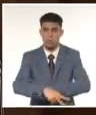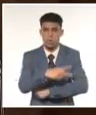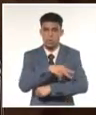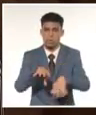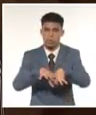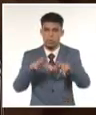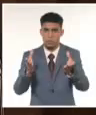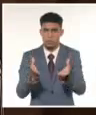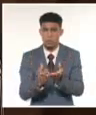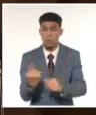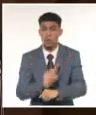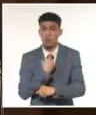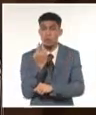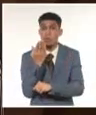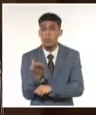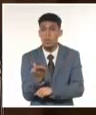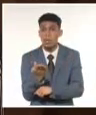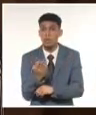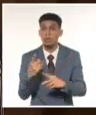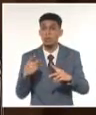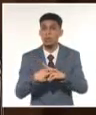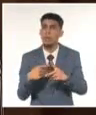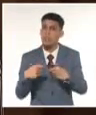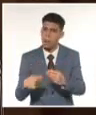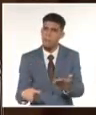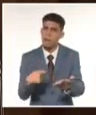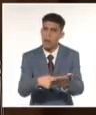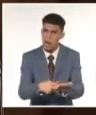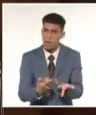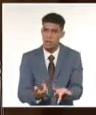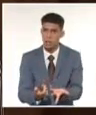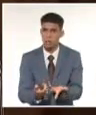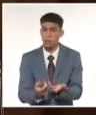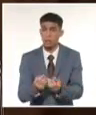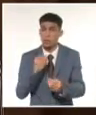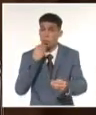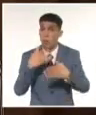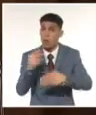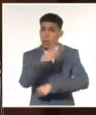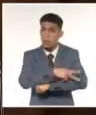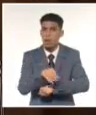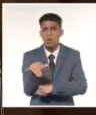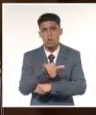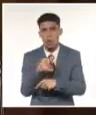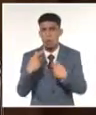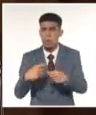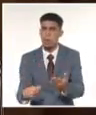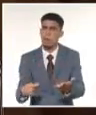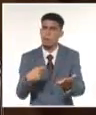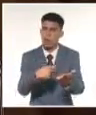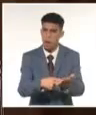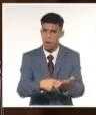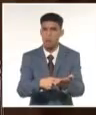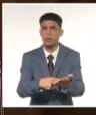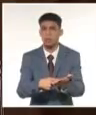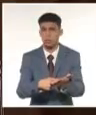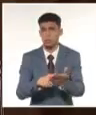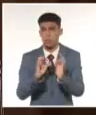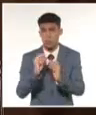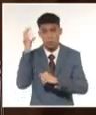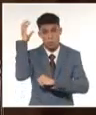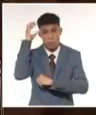Estamos exigiendo y cobrando impuestos, lo cual es una práctica mundial. En el caso cubano, con un